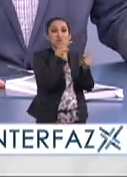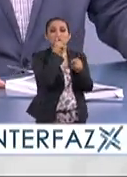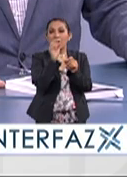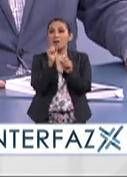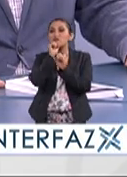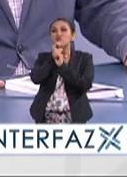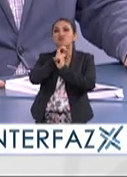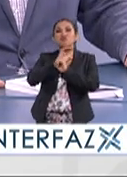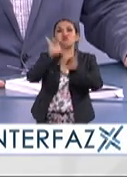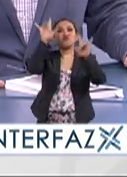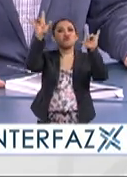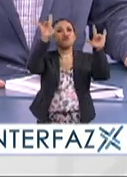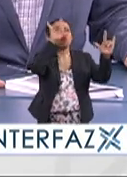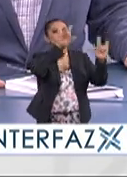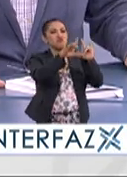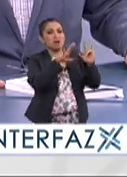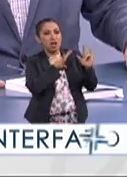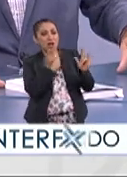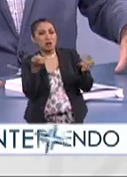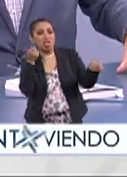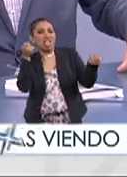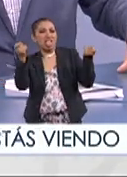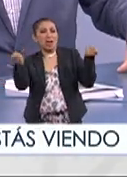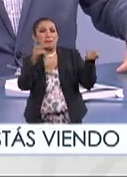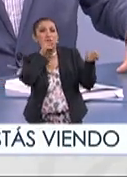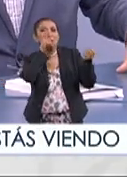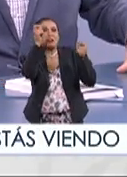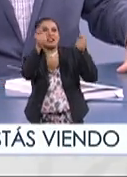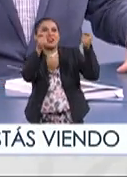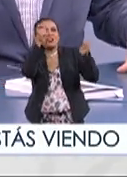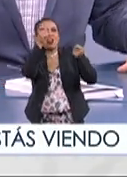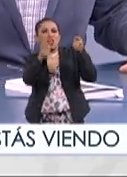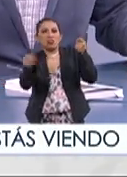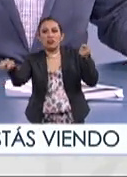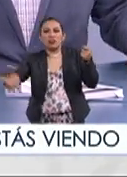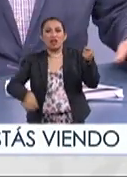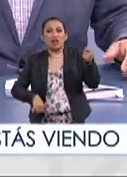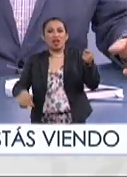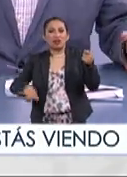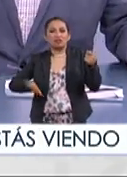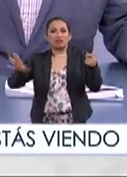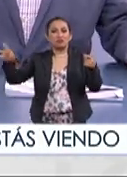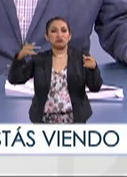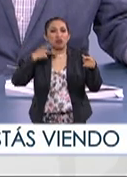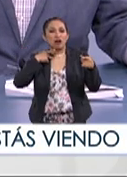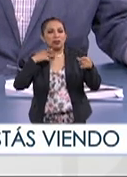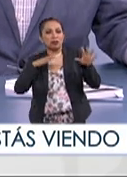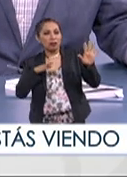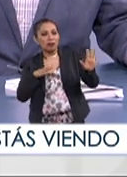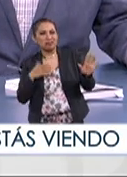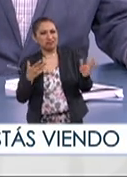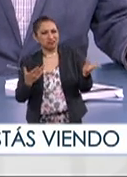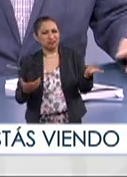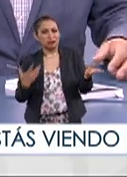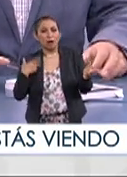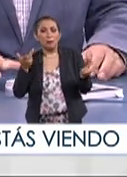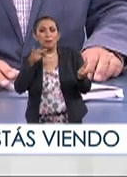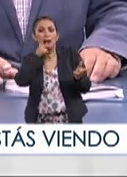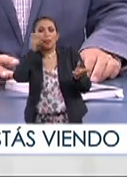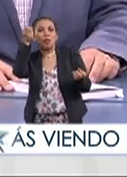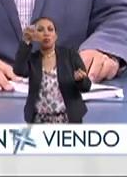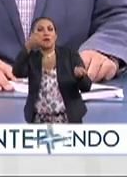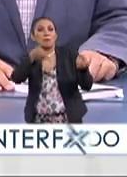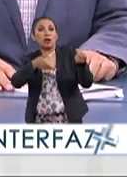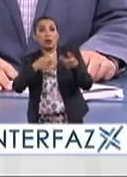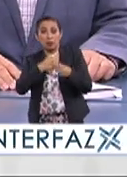propaganda, desde la publicidad, desde los intereses políticos, ¿no? Pues resulta